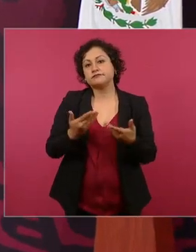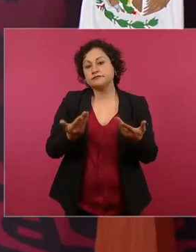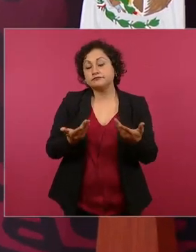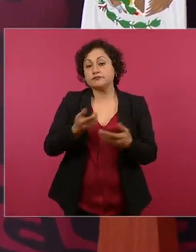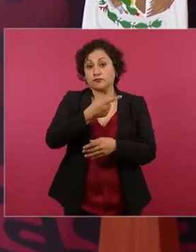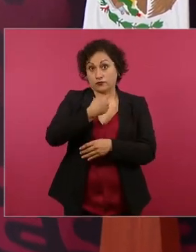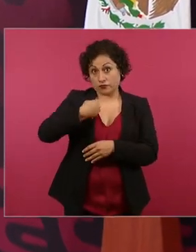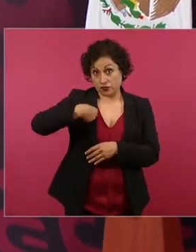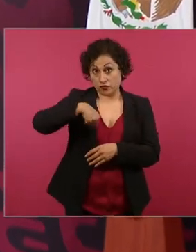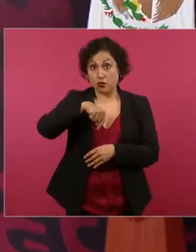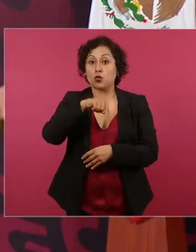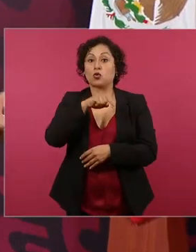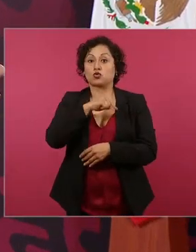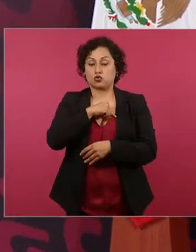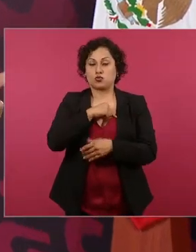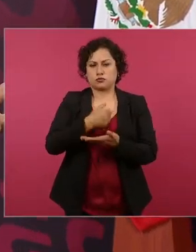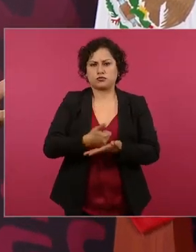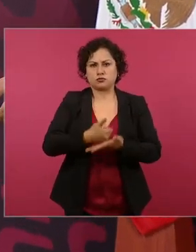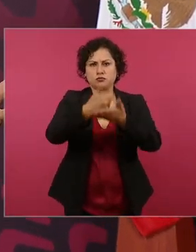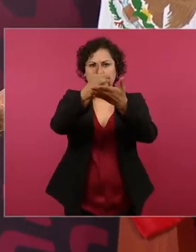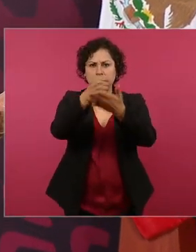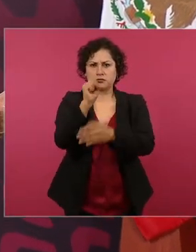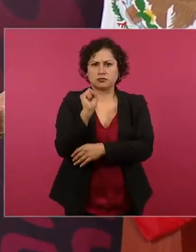Nosotros ayudamos